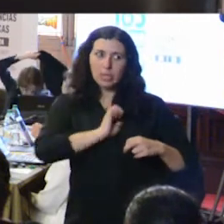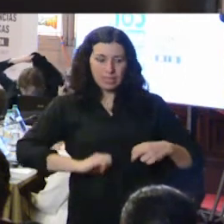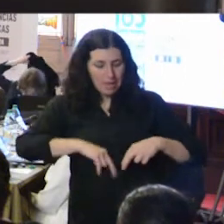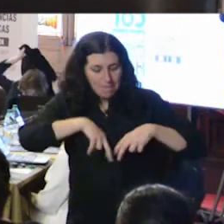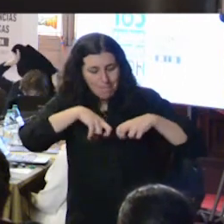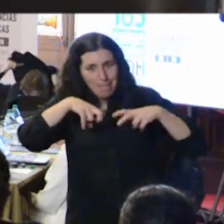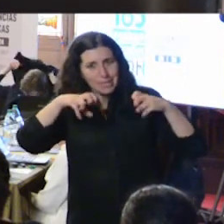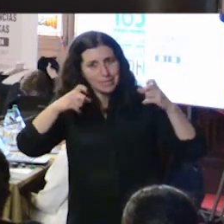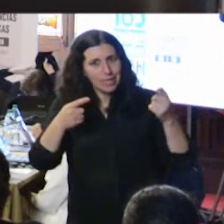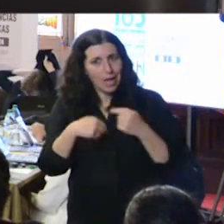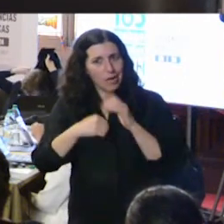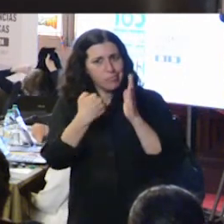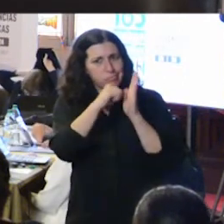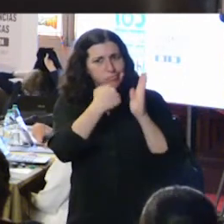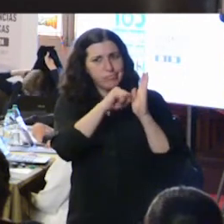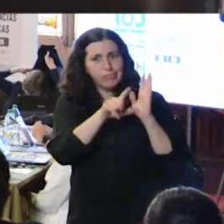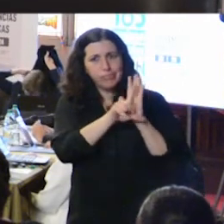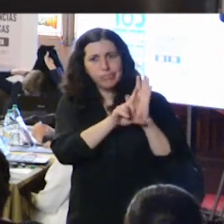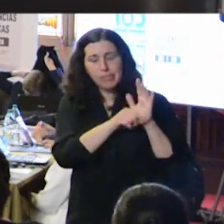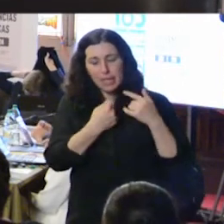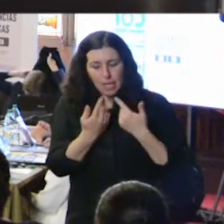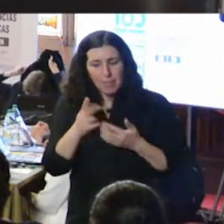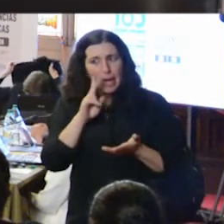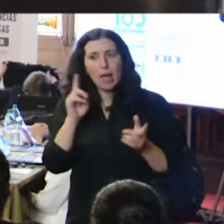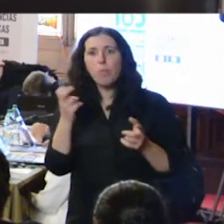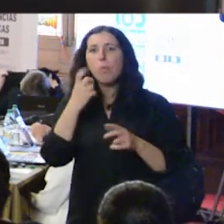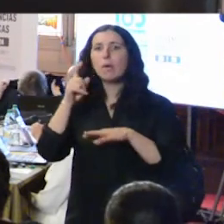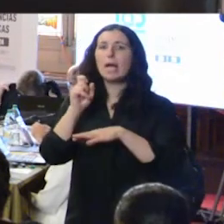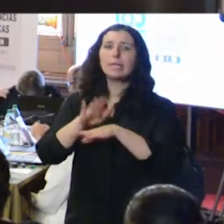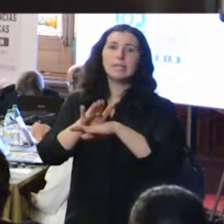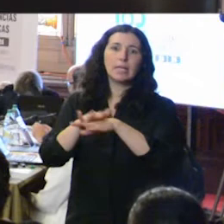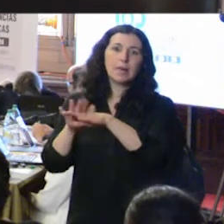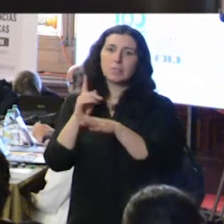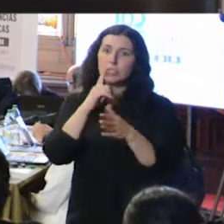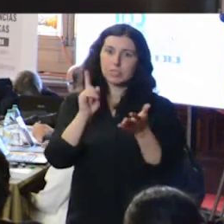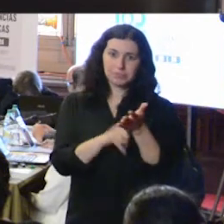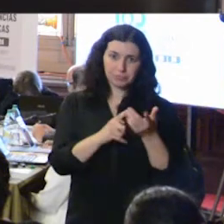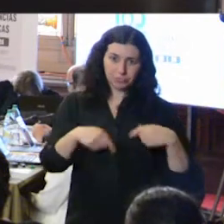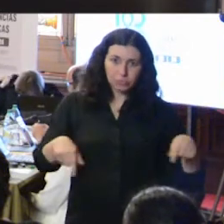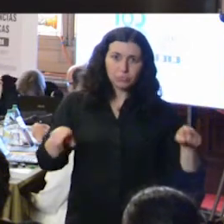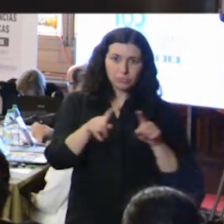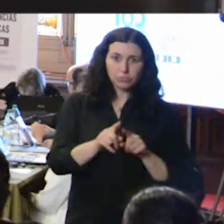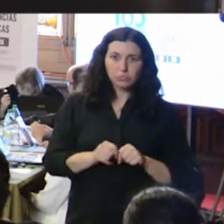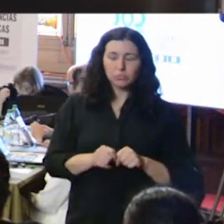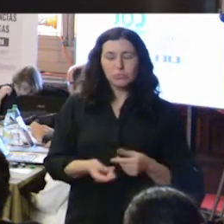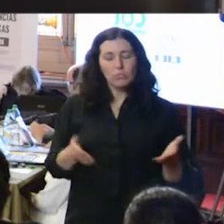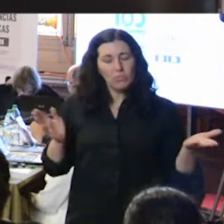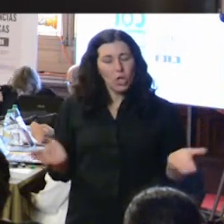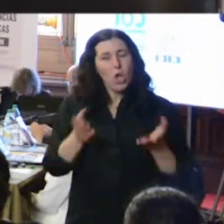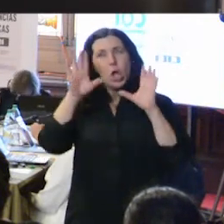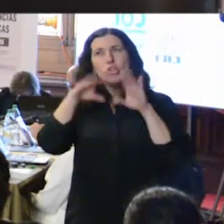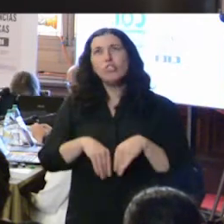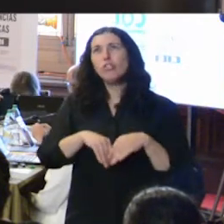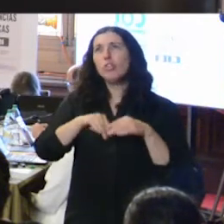tales violaciones para procesar y sancionar a los responsables. Así pues, es toda una política